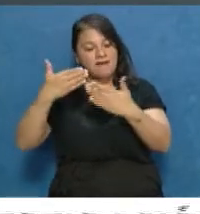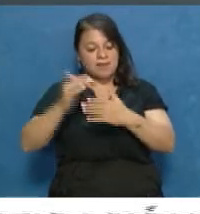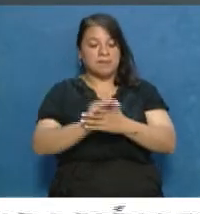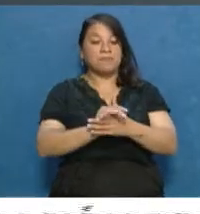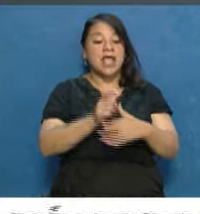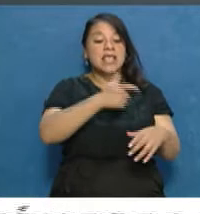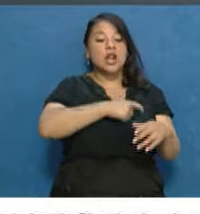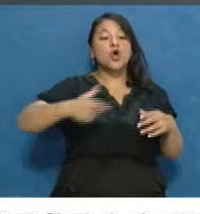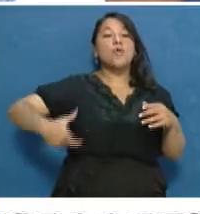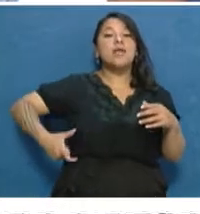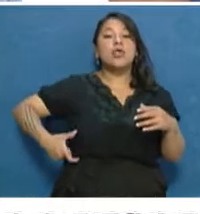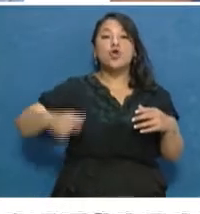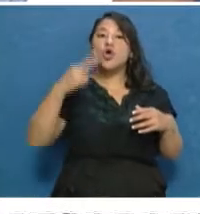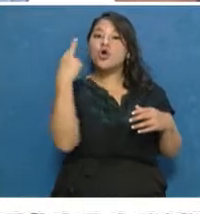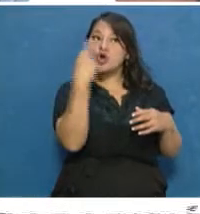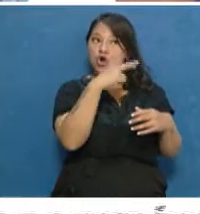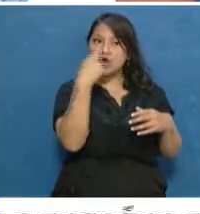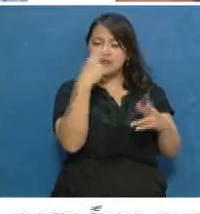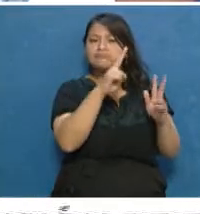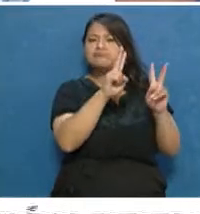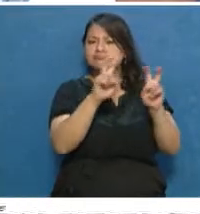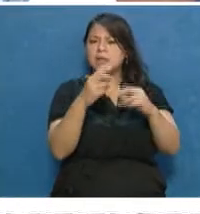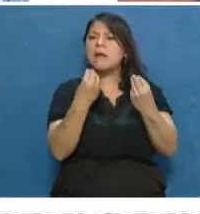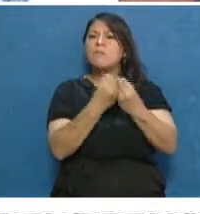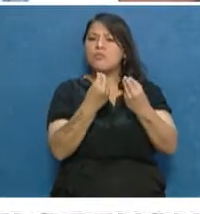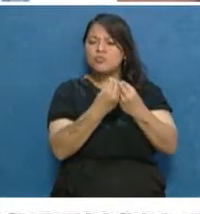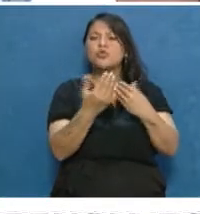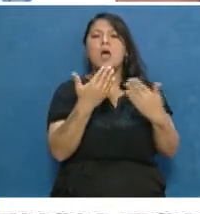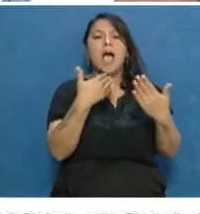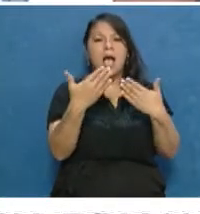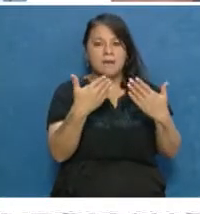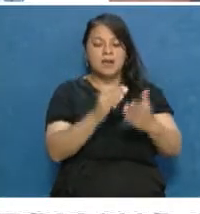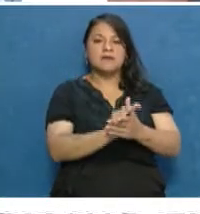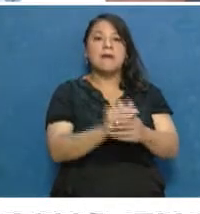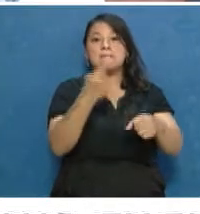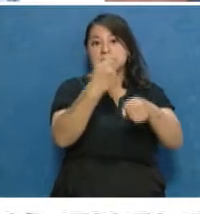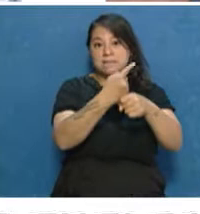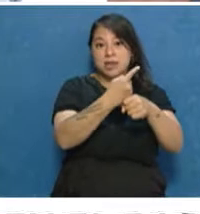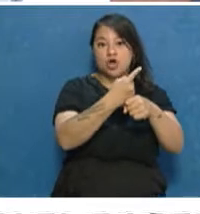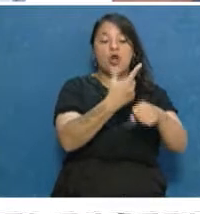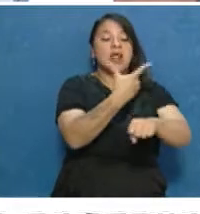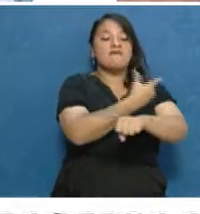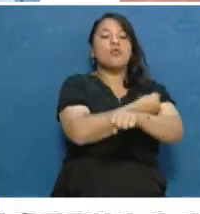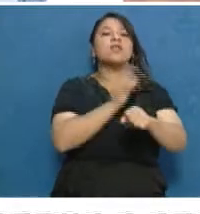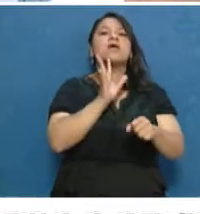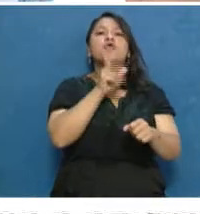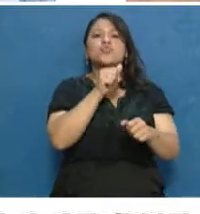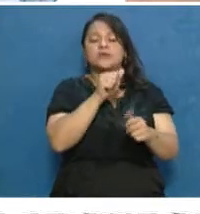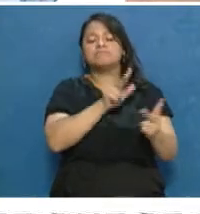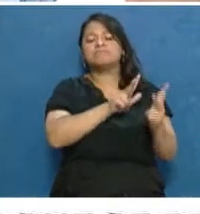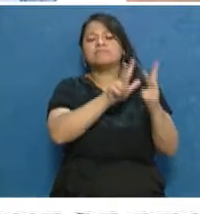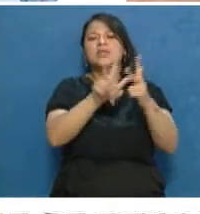Suárez se refirió, decíamos, a varios temas, entre ellos, primero que nada, la vacuna rusa. Dijo que en Mendoza ya